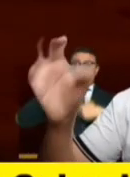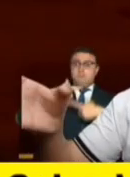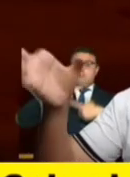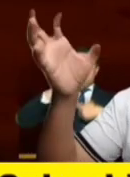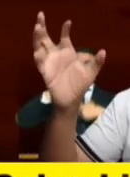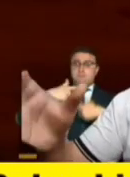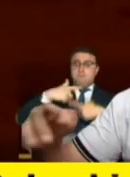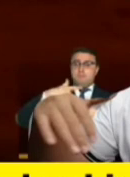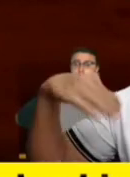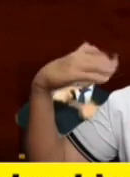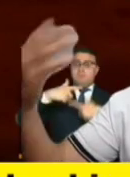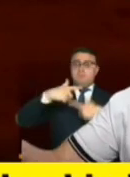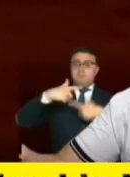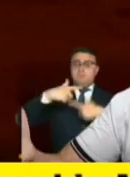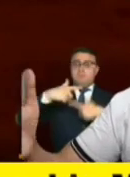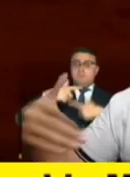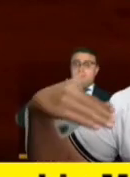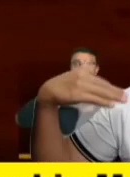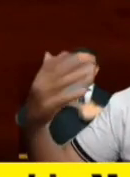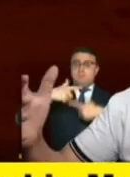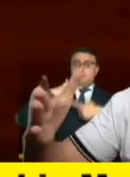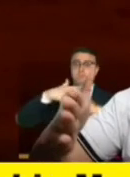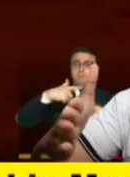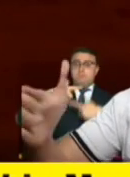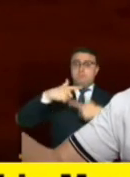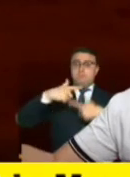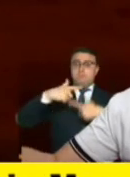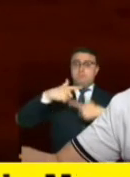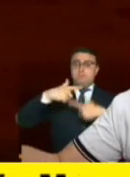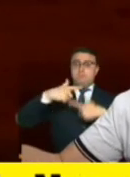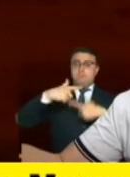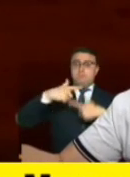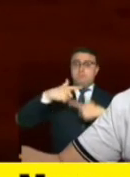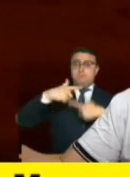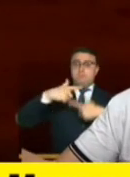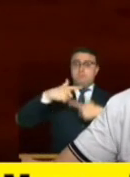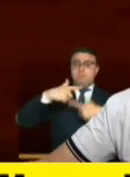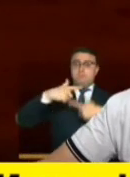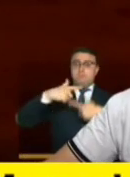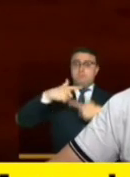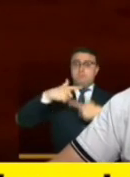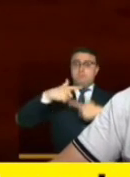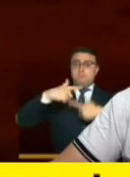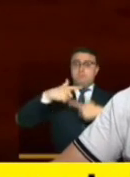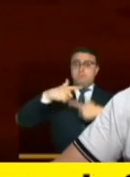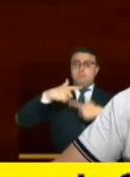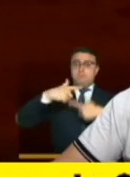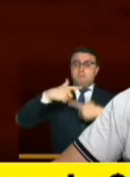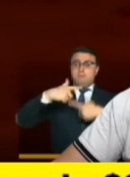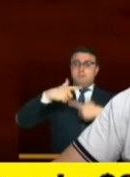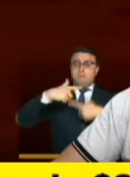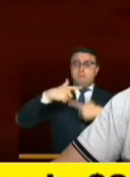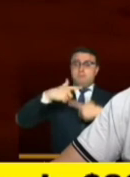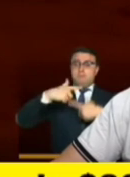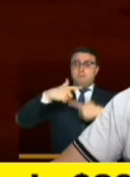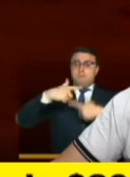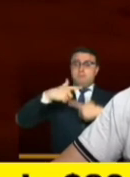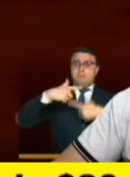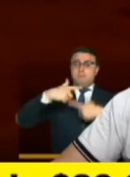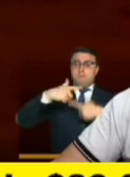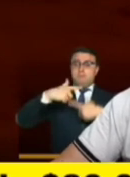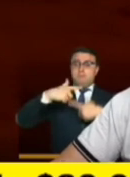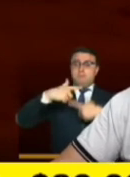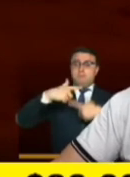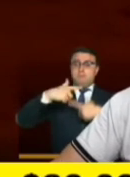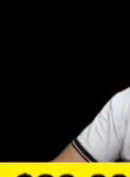la reforma a la pensión, que es lo que él, pues aquí fue extensa, la intervención fue extensa, pero vamos a escucharlo, ¿listo? Me dicen si